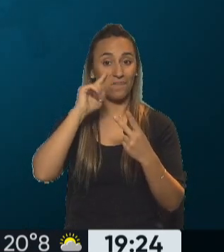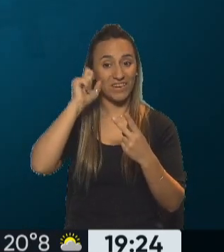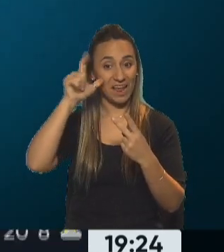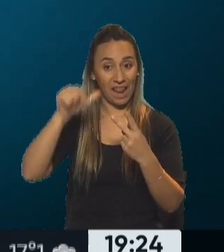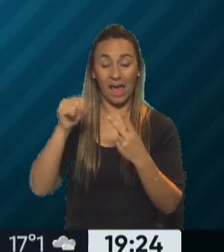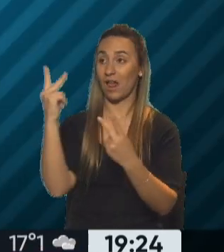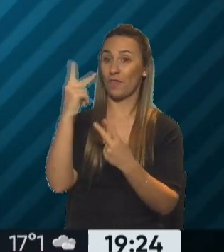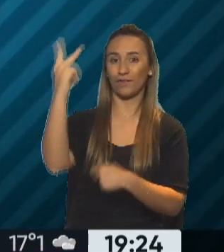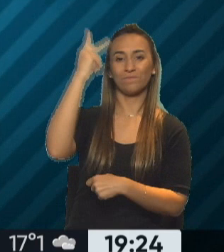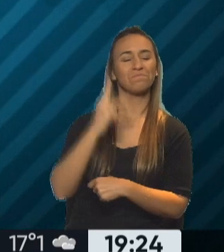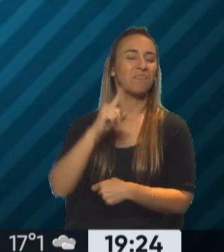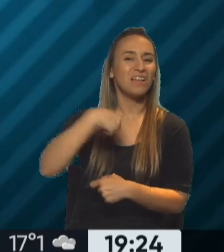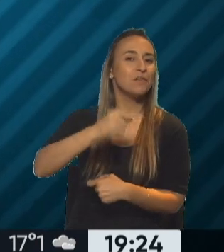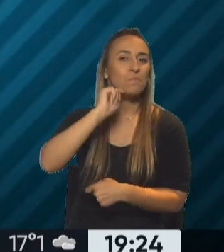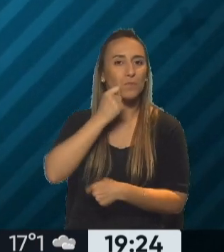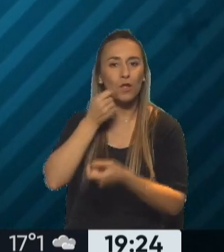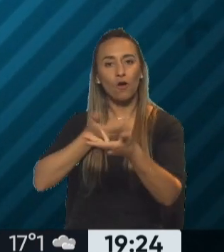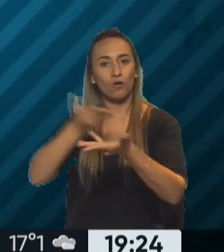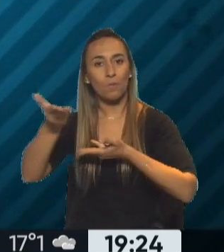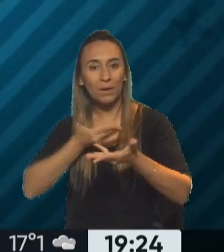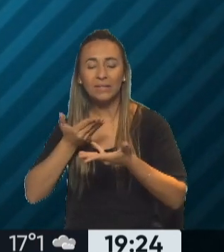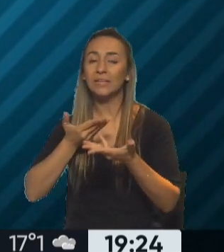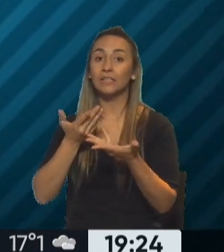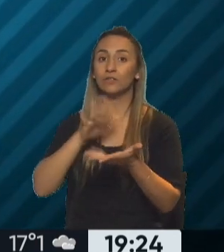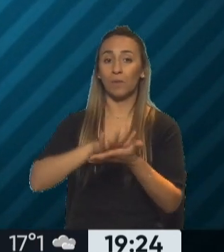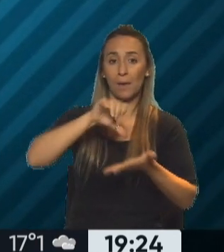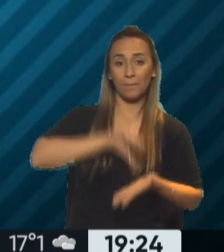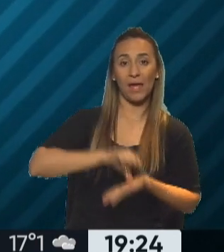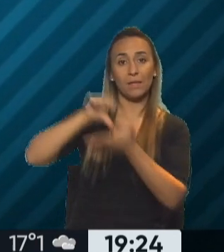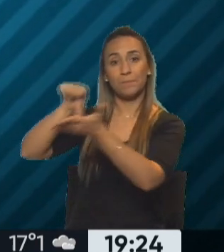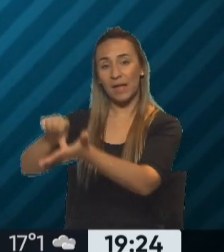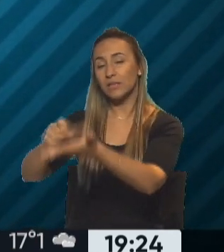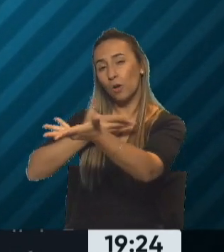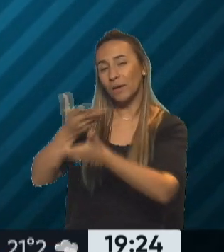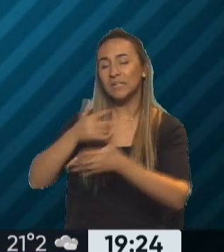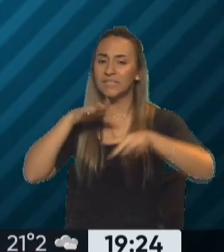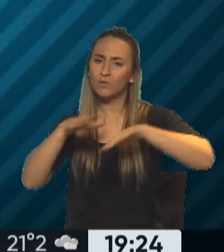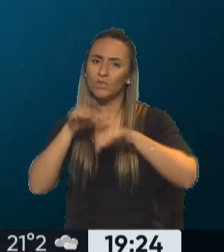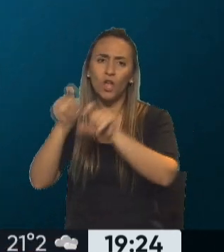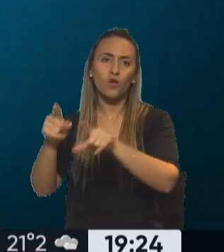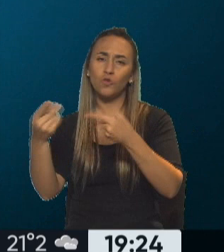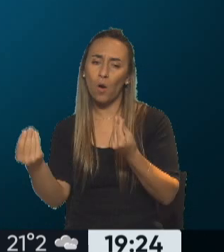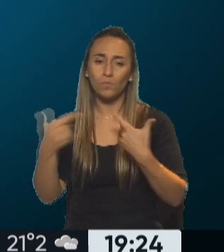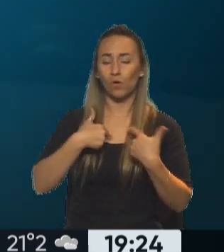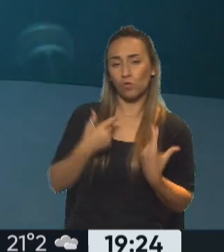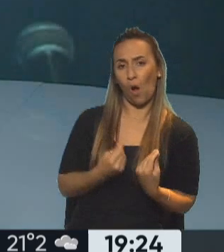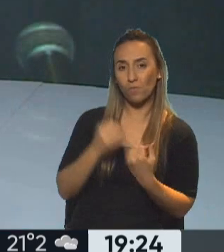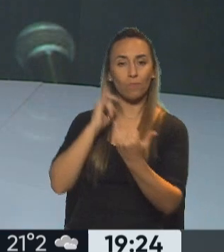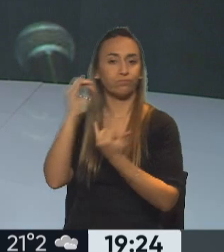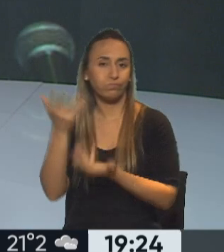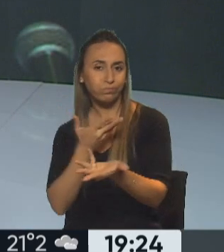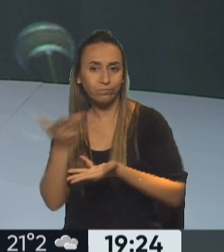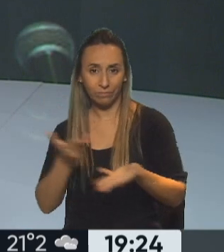con ellos sobre la realidad que viven nuestros países. Eso dijo Cristina Kirchner en el posteo de la red